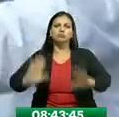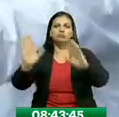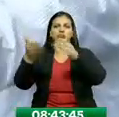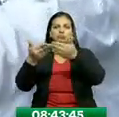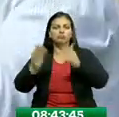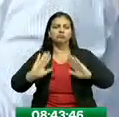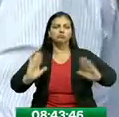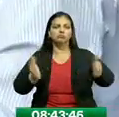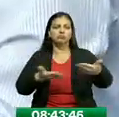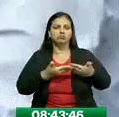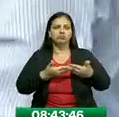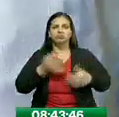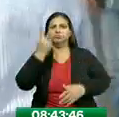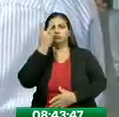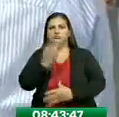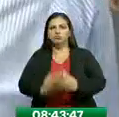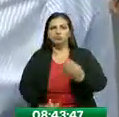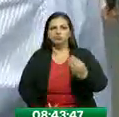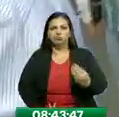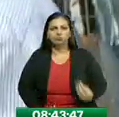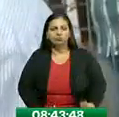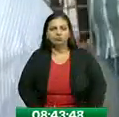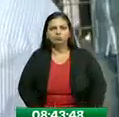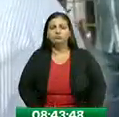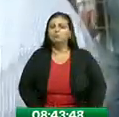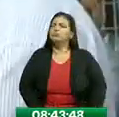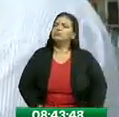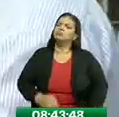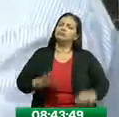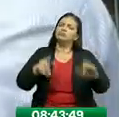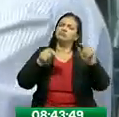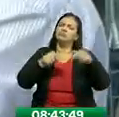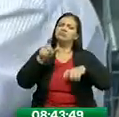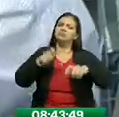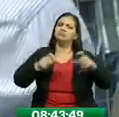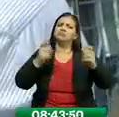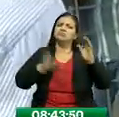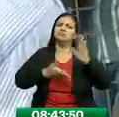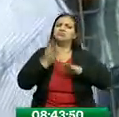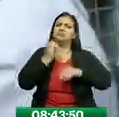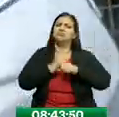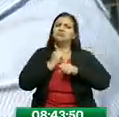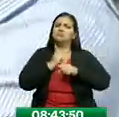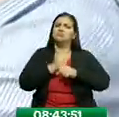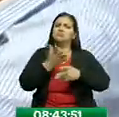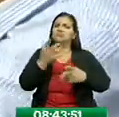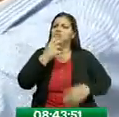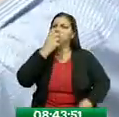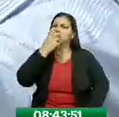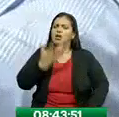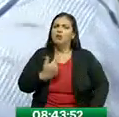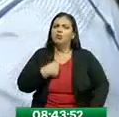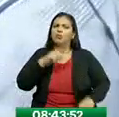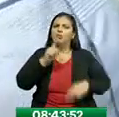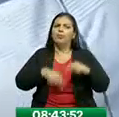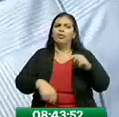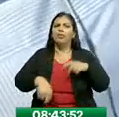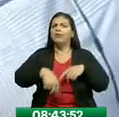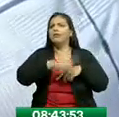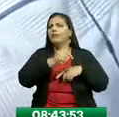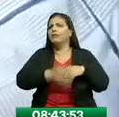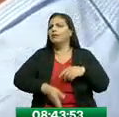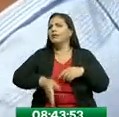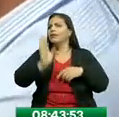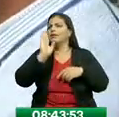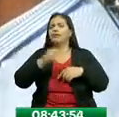acá, ellos aseguran son habitantes que quieren ir a trabajar. Ellos entonces están impedidos en circular tanto por el PAN como por los